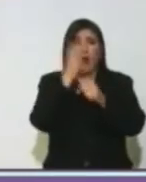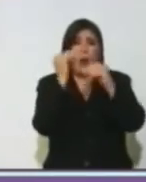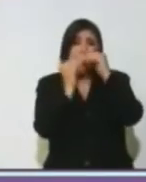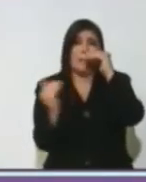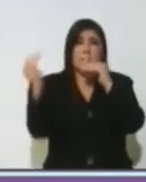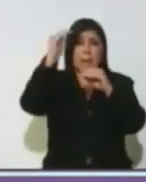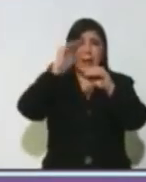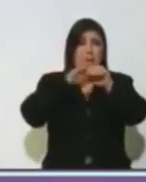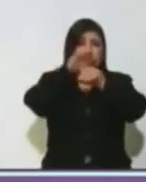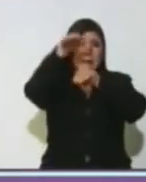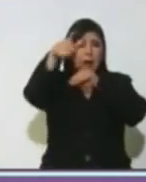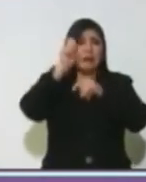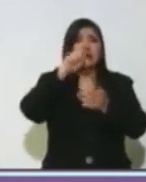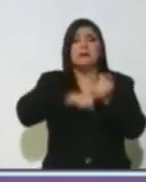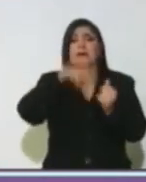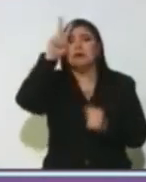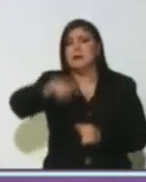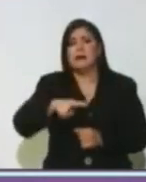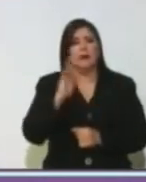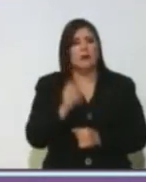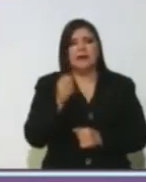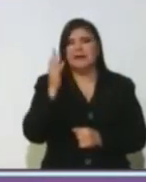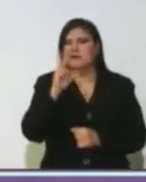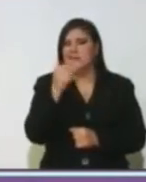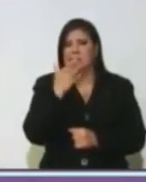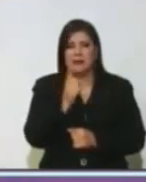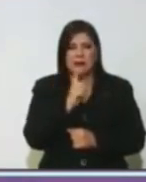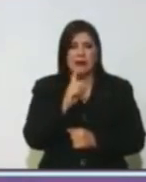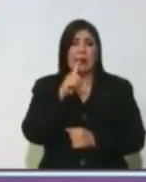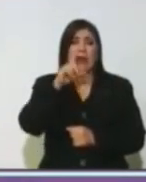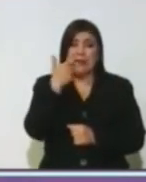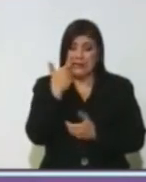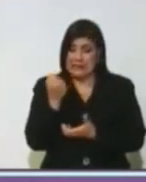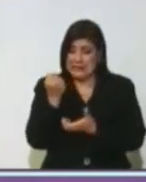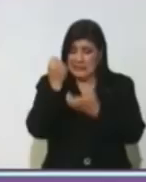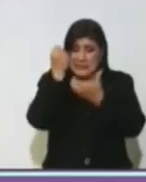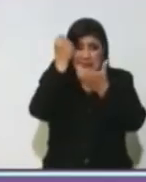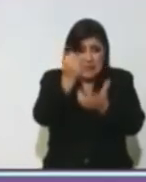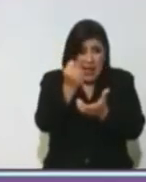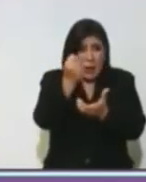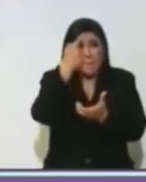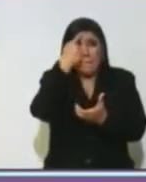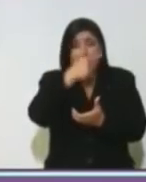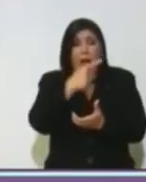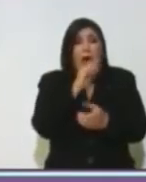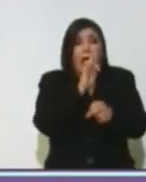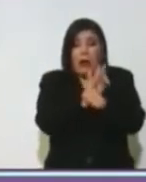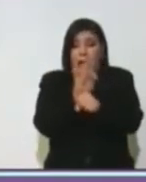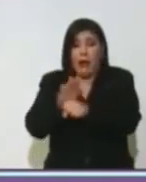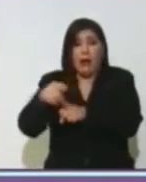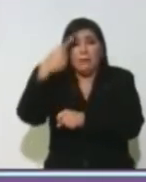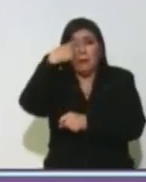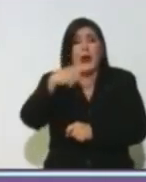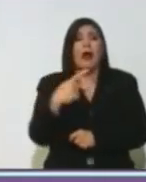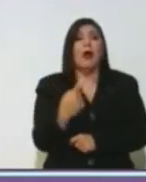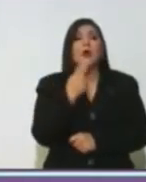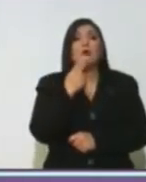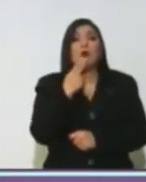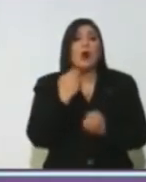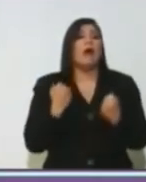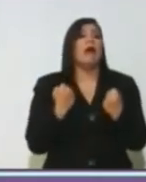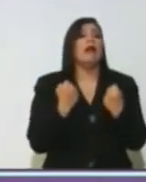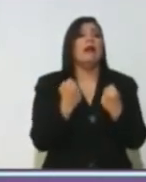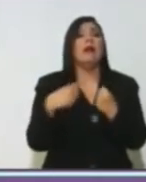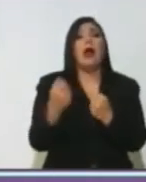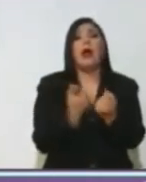inaceptable y reprobable invertir esa cantidad de recursos en privilegiar el uso del automóvil de unos cuantos es